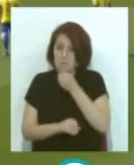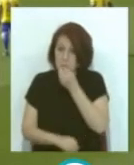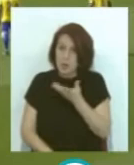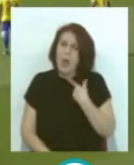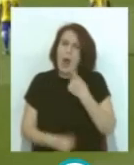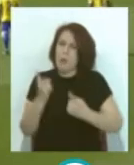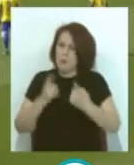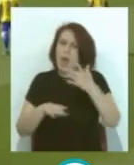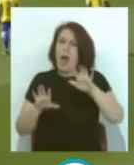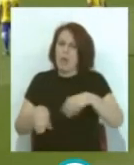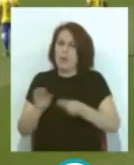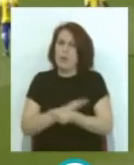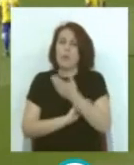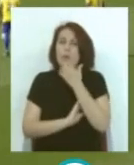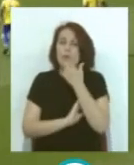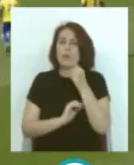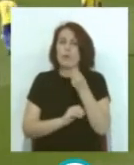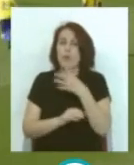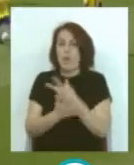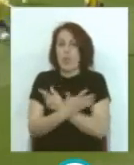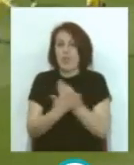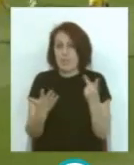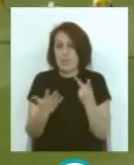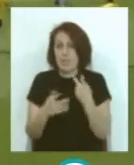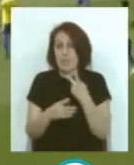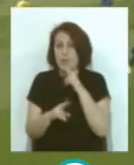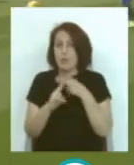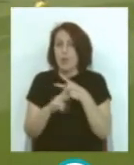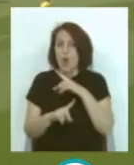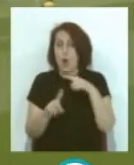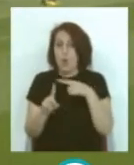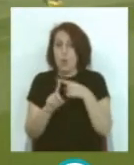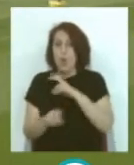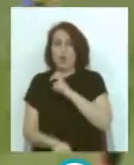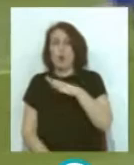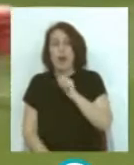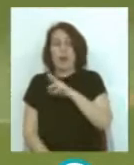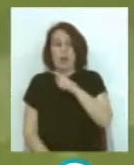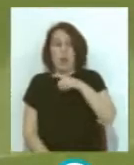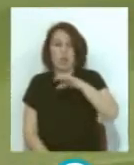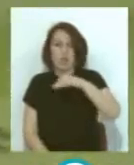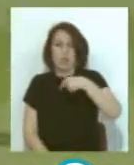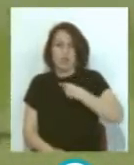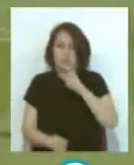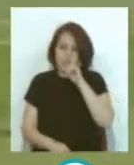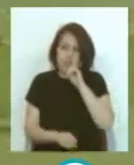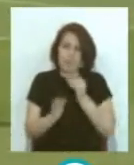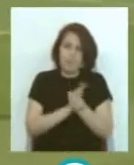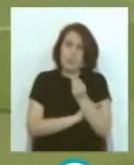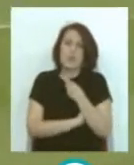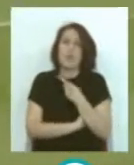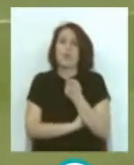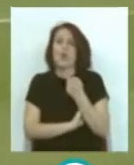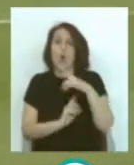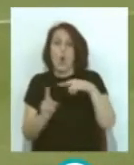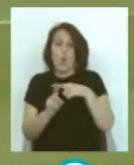jugadores gaditanos, como el número 17, que era Luismi Cruz, también estuvo Carlos, otro jugador de Sanlúcar de Barrameda, Luismi es del puerto de Santa